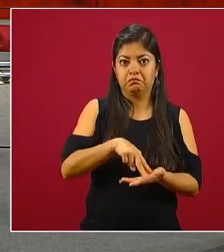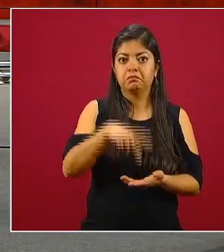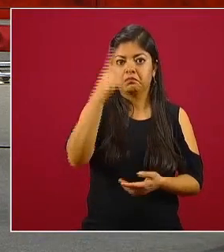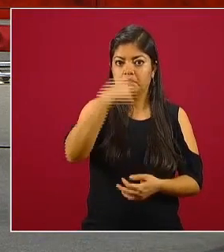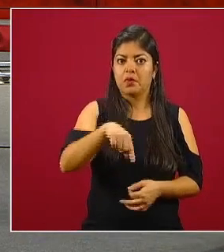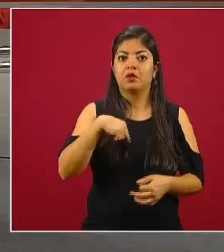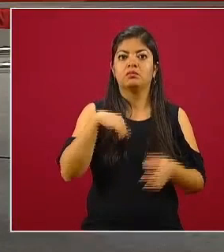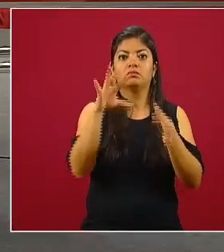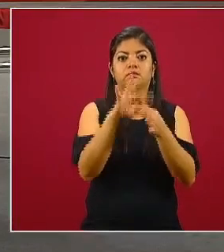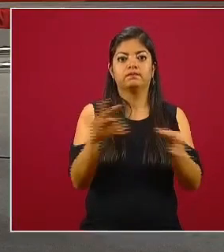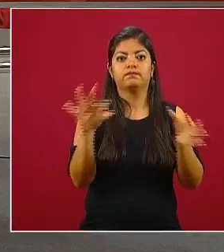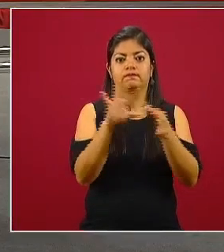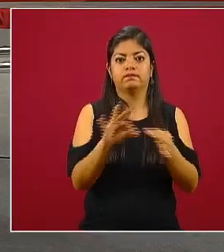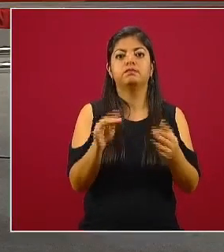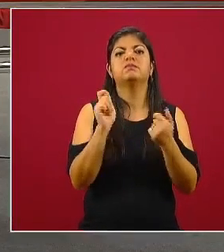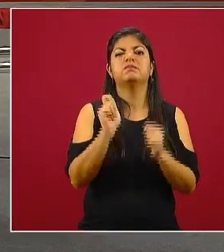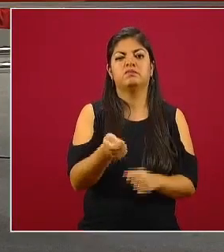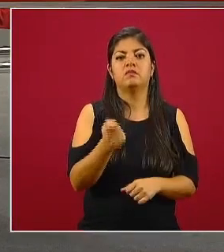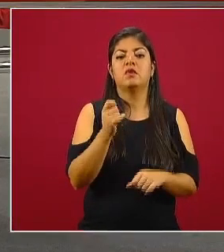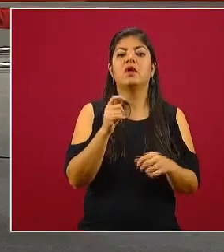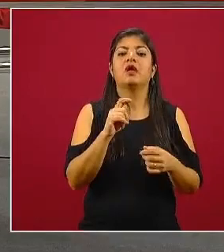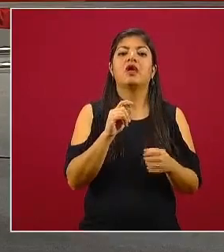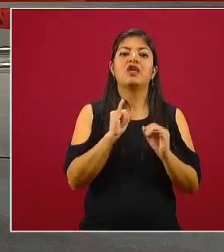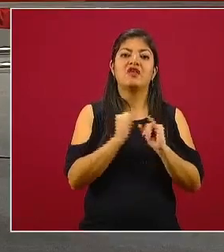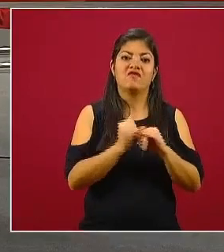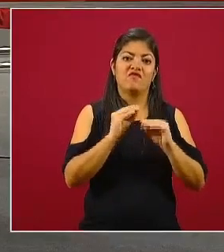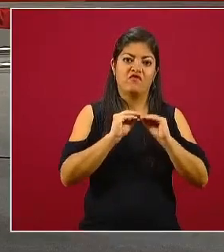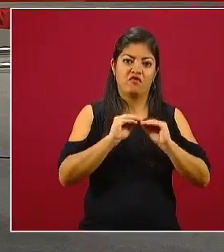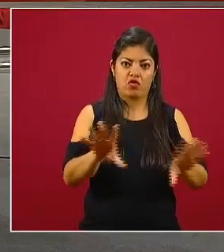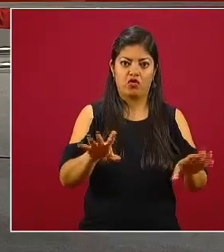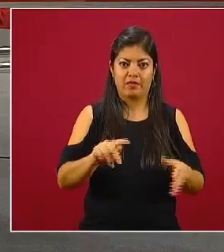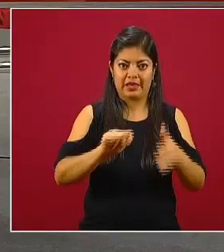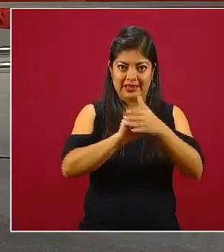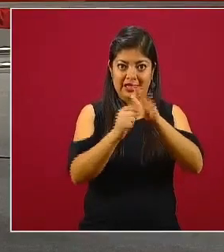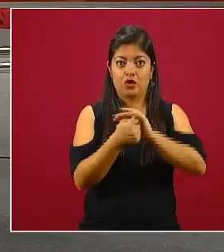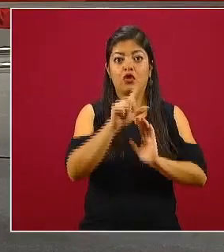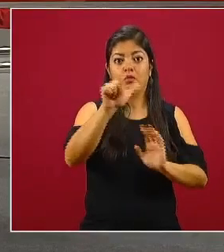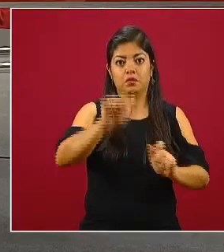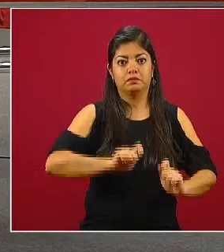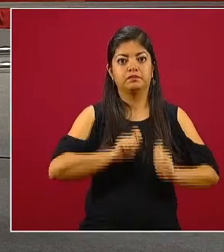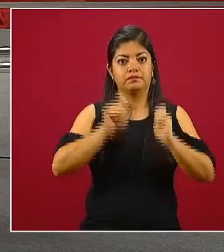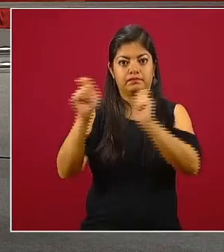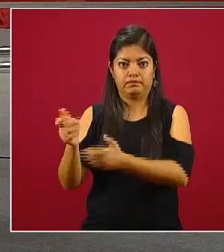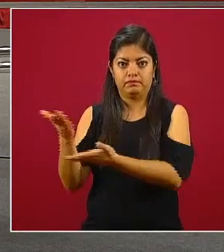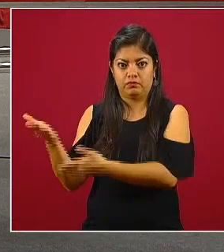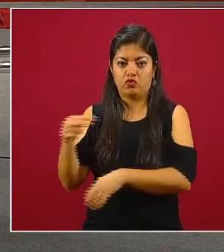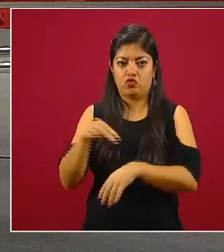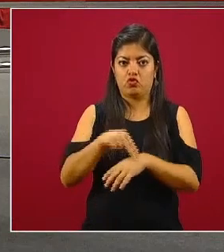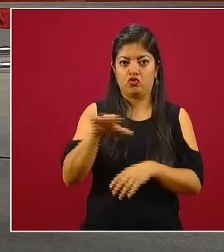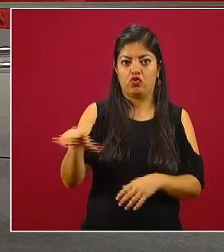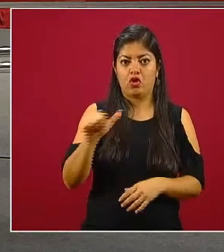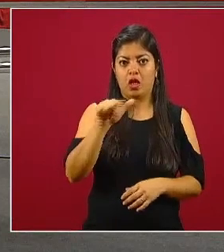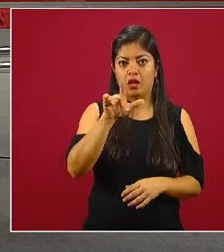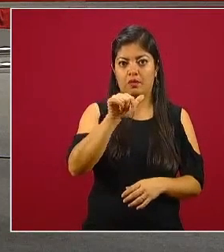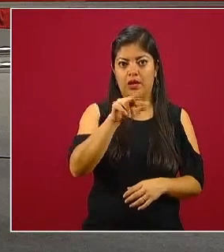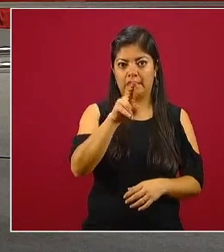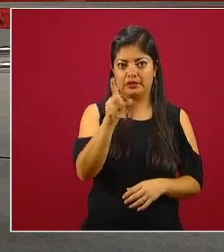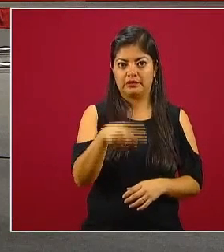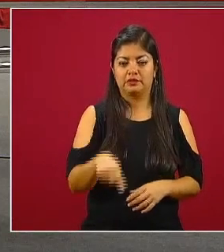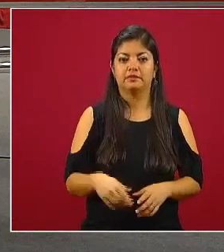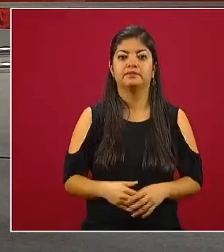para presentar yo personalmente el informe técnico y enseguida le doy la palabra a la doctora Álvarez Builla.